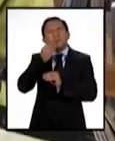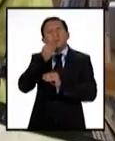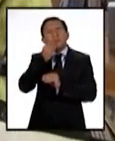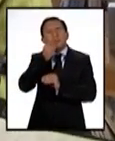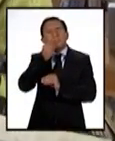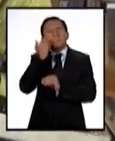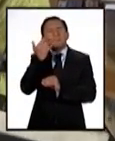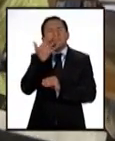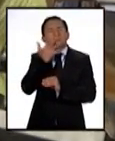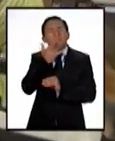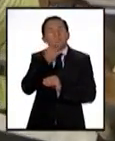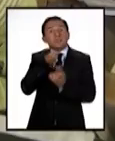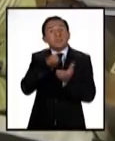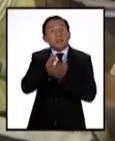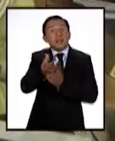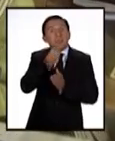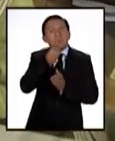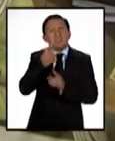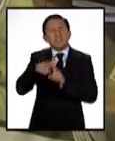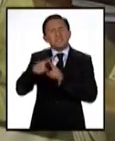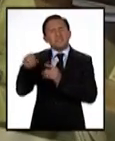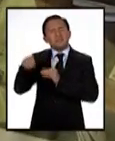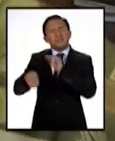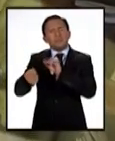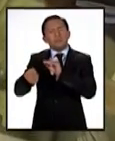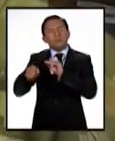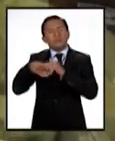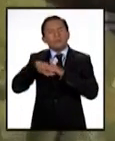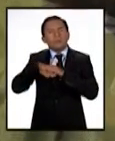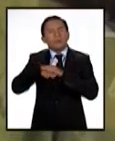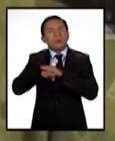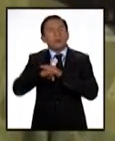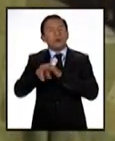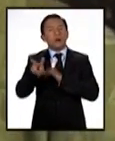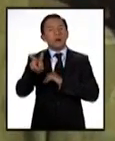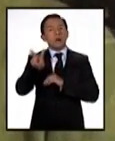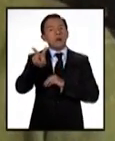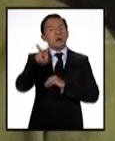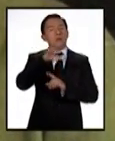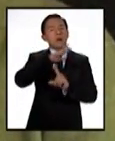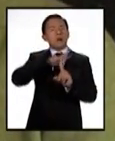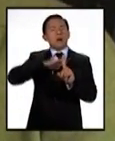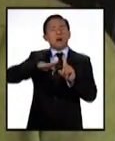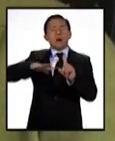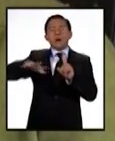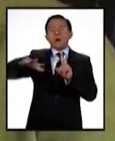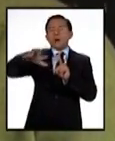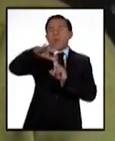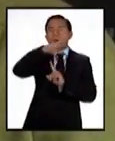Observa todo a su alrededor como bebiéndose al mundo con sus enormes ojos